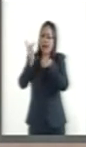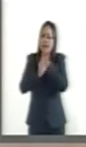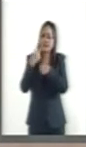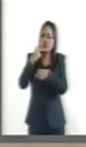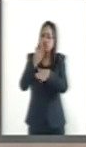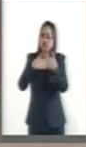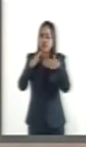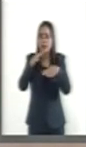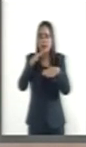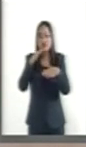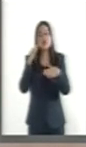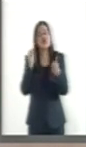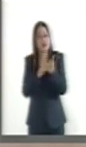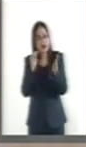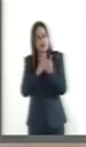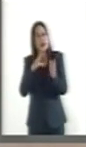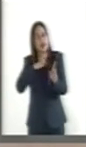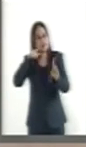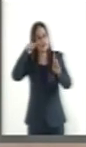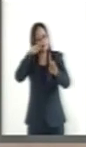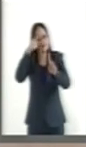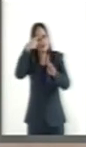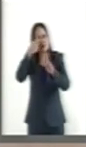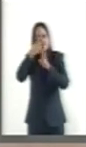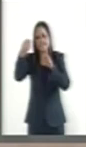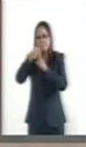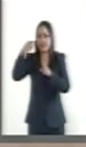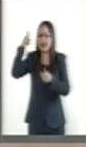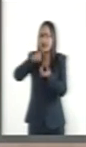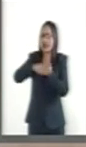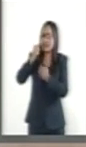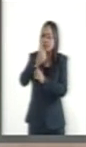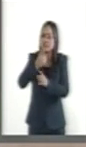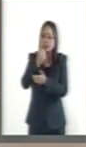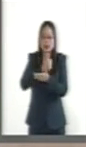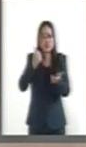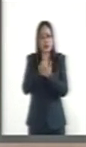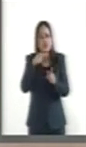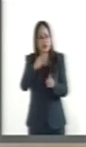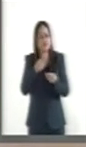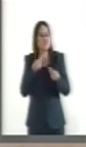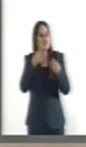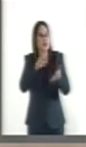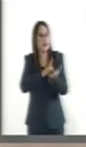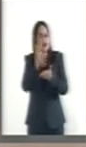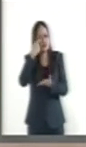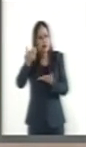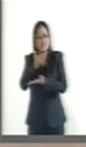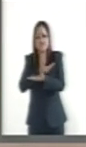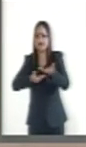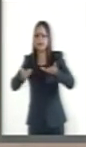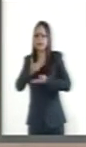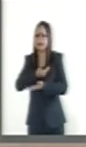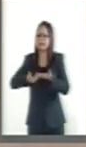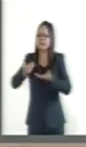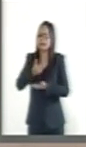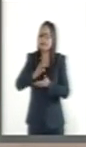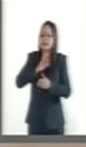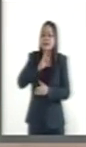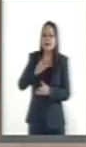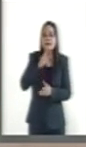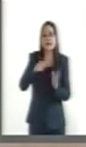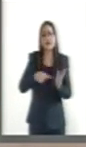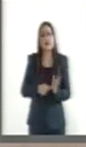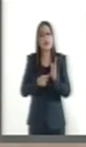aún tenemos muchos retos para ordenar a las ciudades y propiciar el derecho a la convivencia y a la